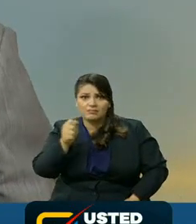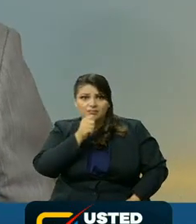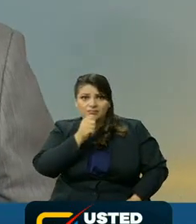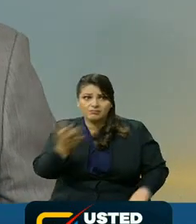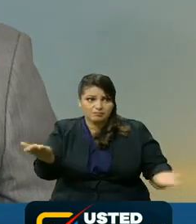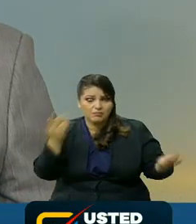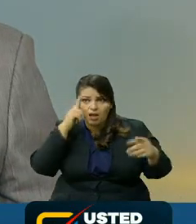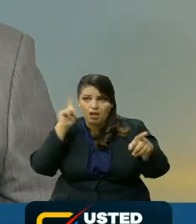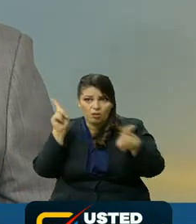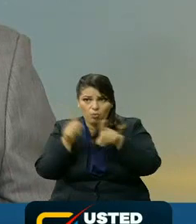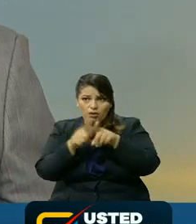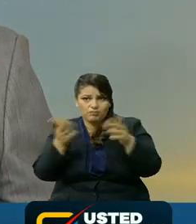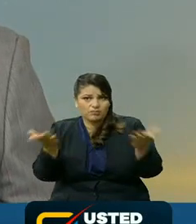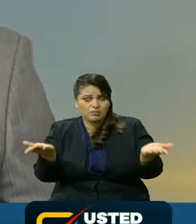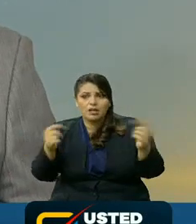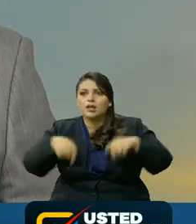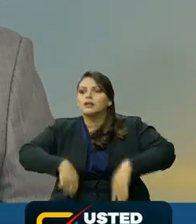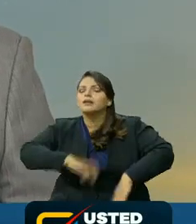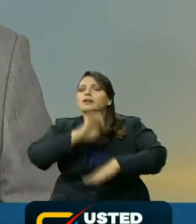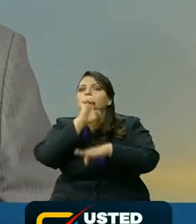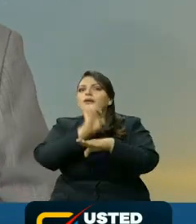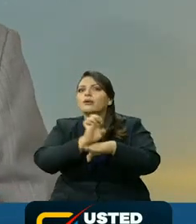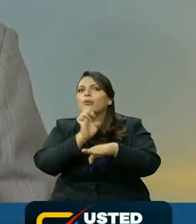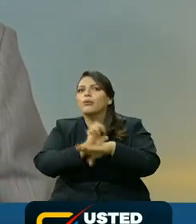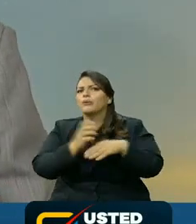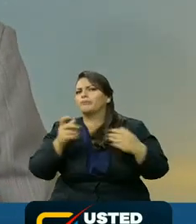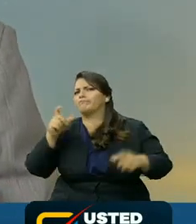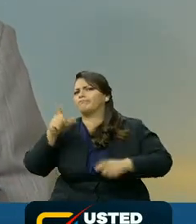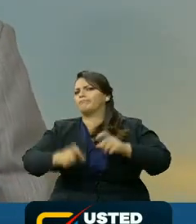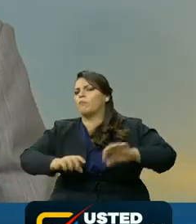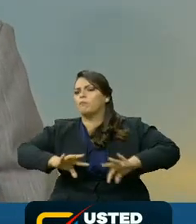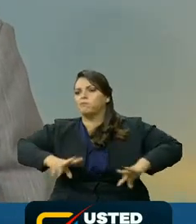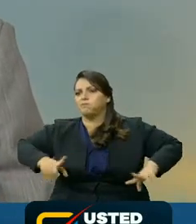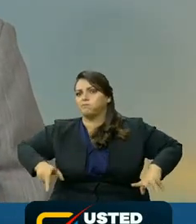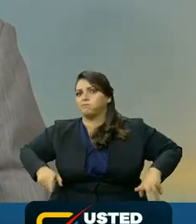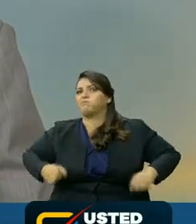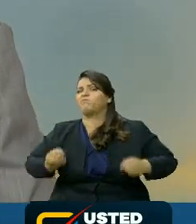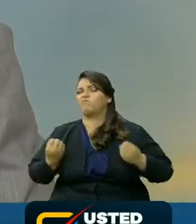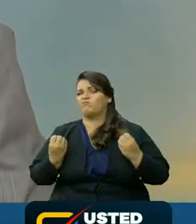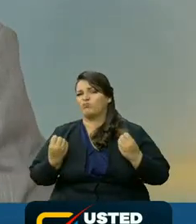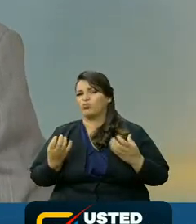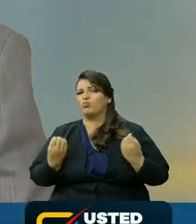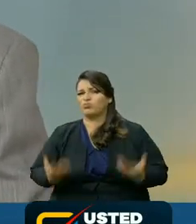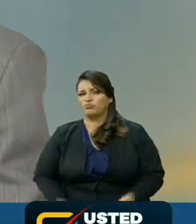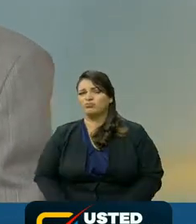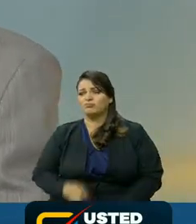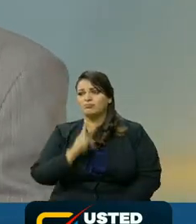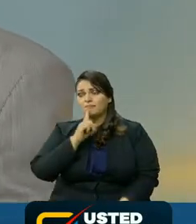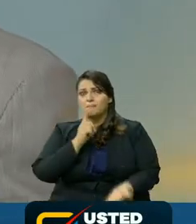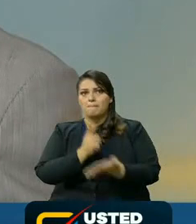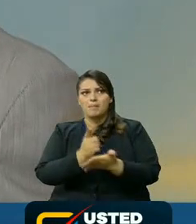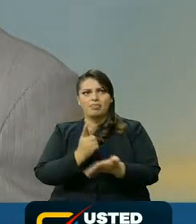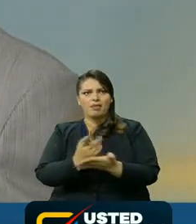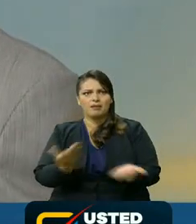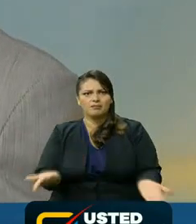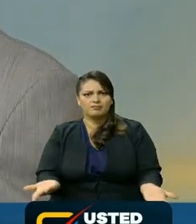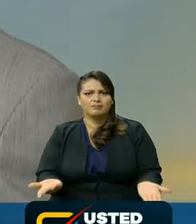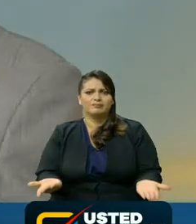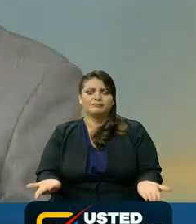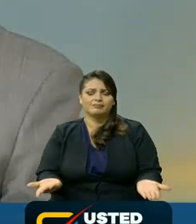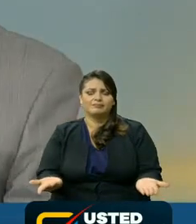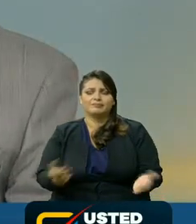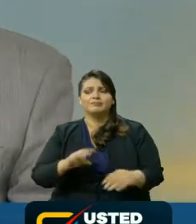criterio. En el Ecuador han habido actos corruptos. Sí, la corrupción es consustancial en el hombre.